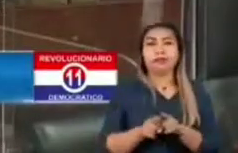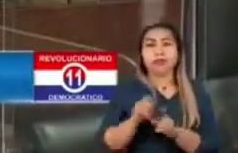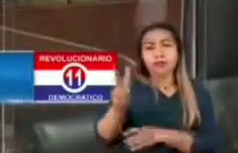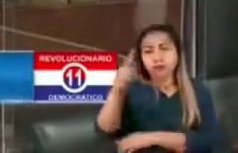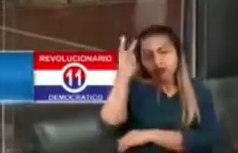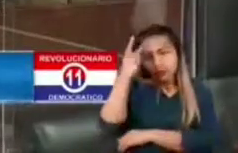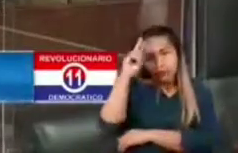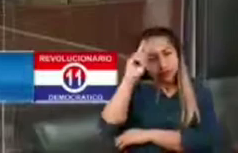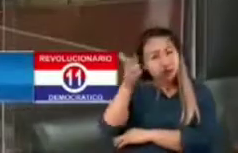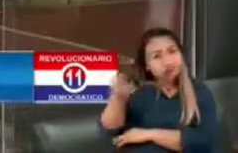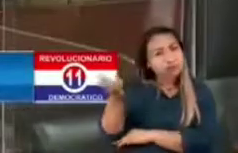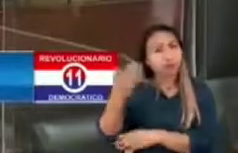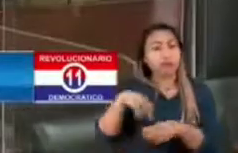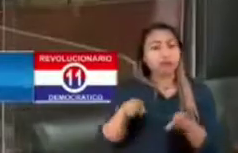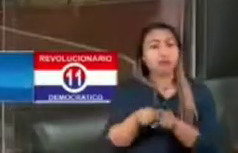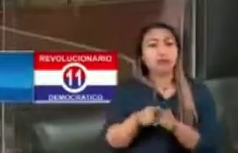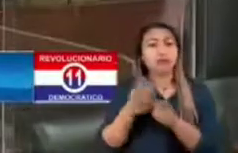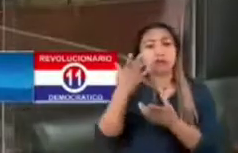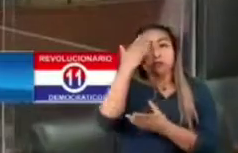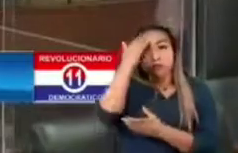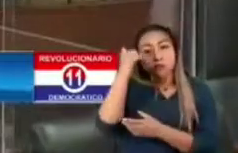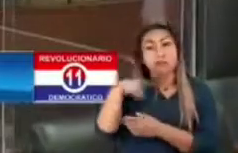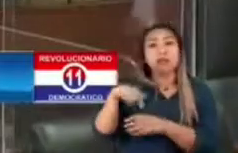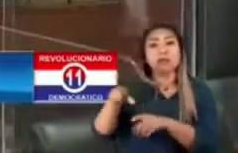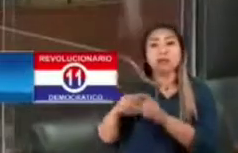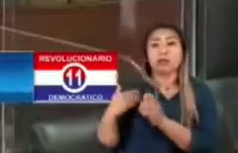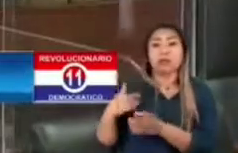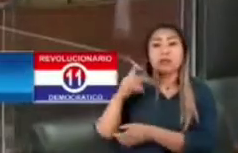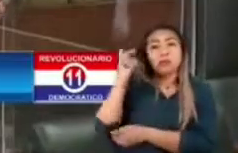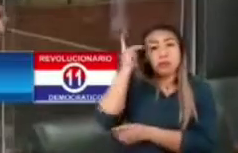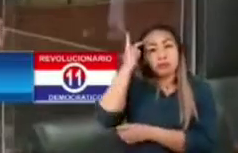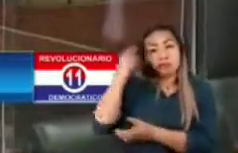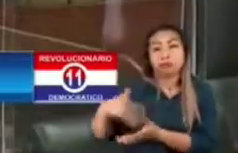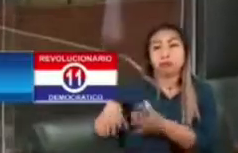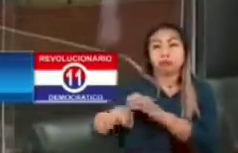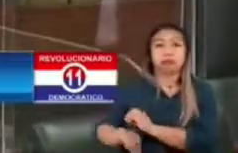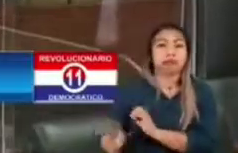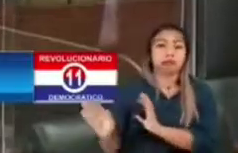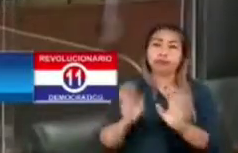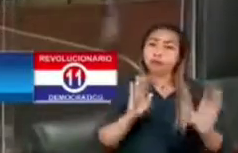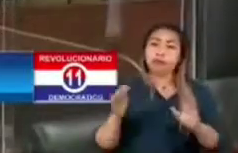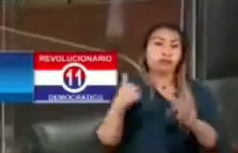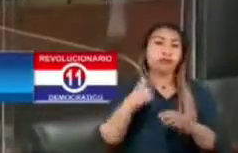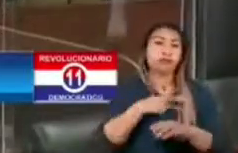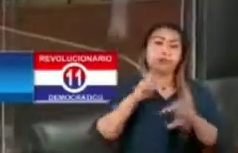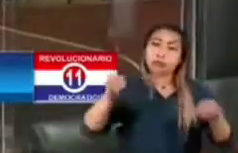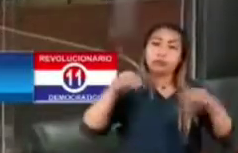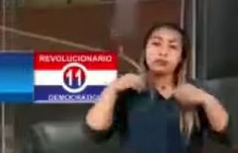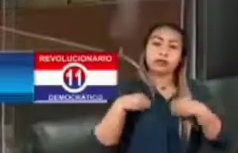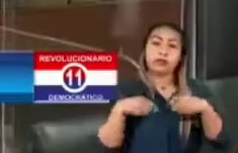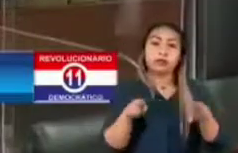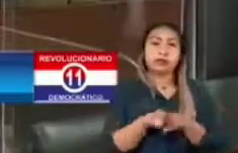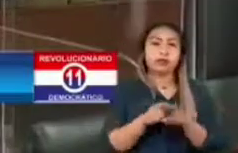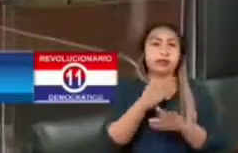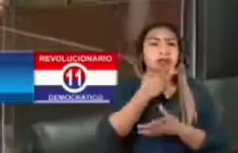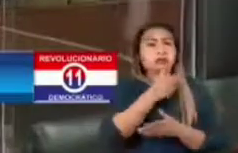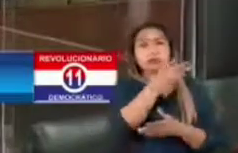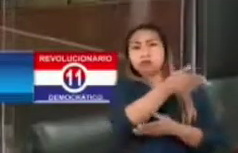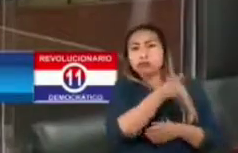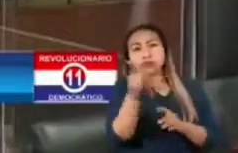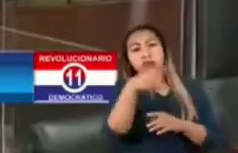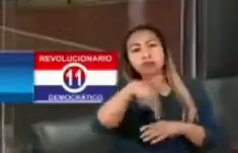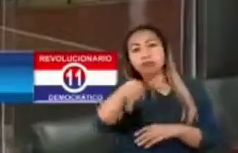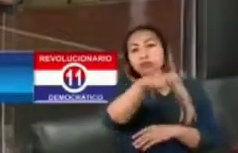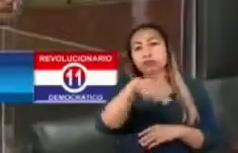los políticos siempre se lleven la plata en nuestra provincia y no lo vamos a aceptar delincuentes son